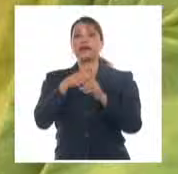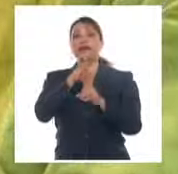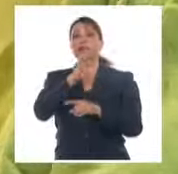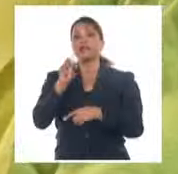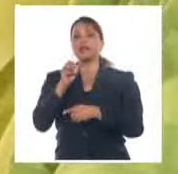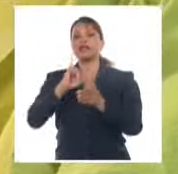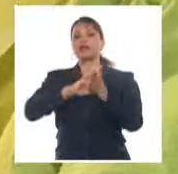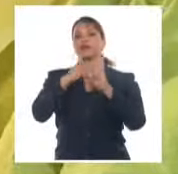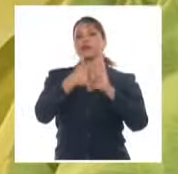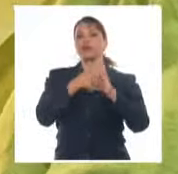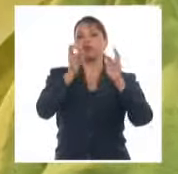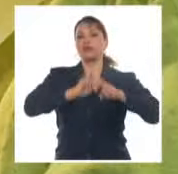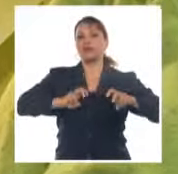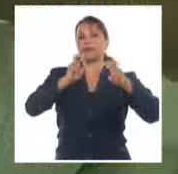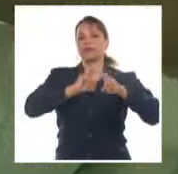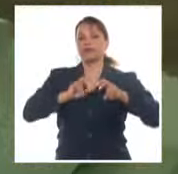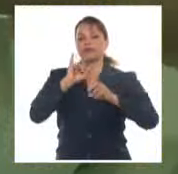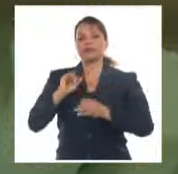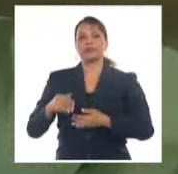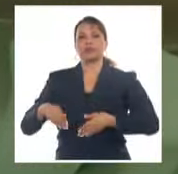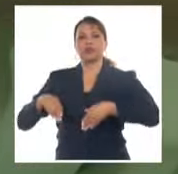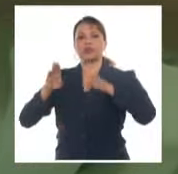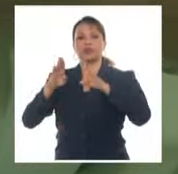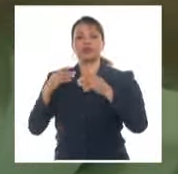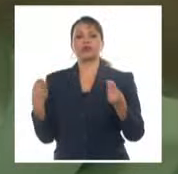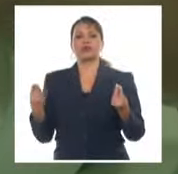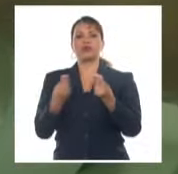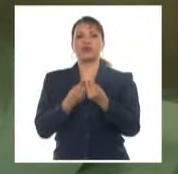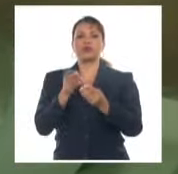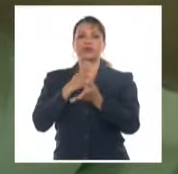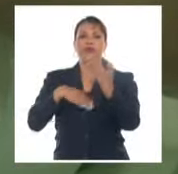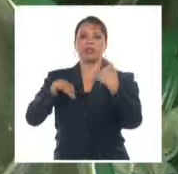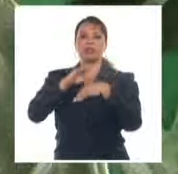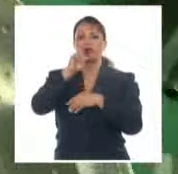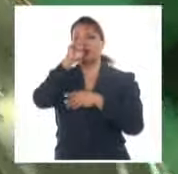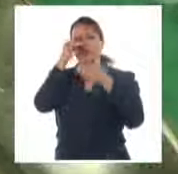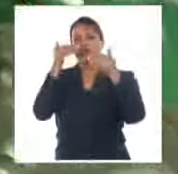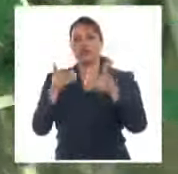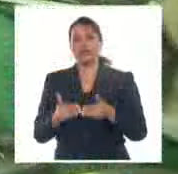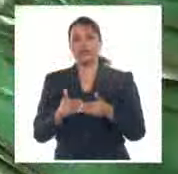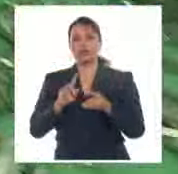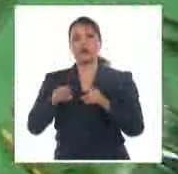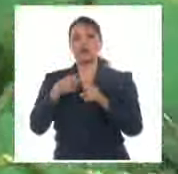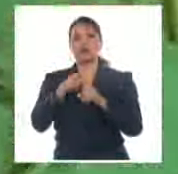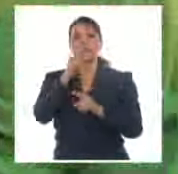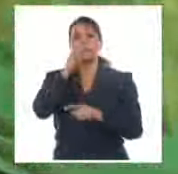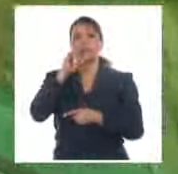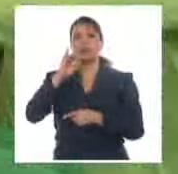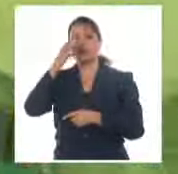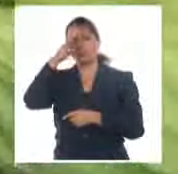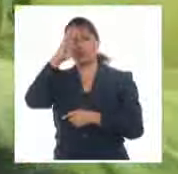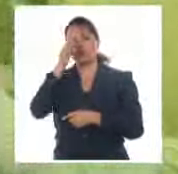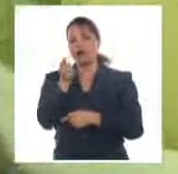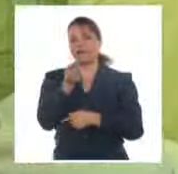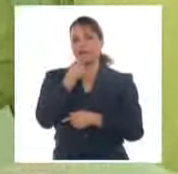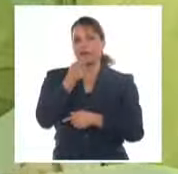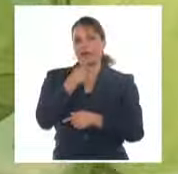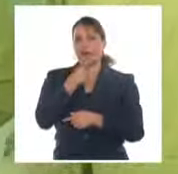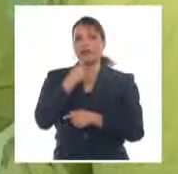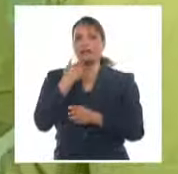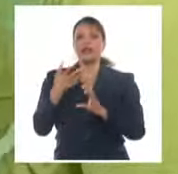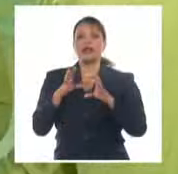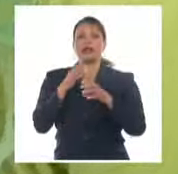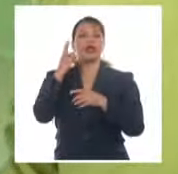proyectos investigativos del instituto de Conjunto con el Ministerio de salud pública y biocubafarma la capacidad innovadora de sus